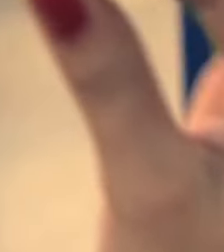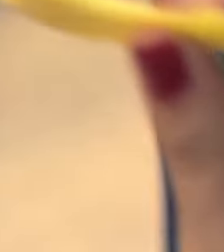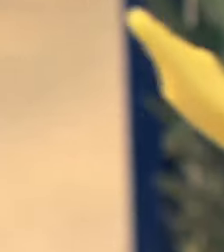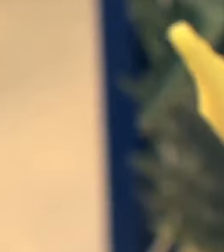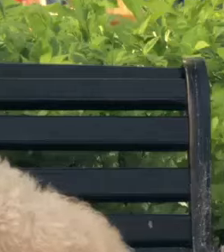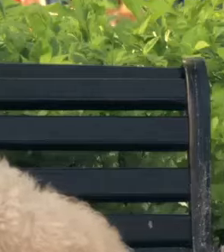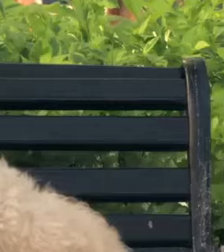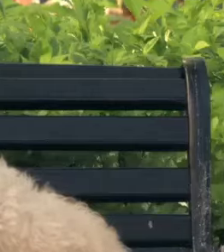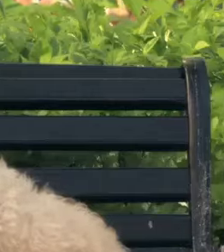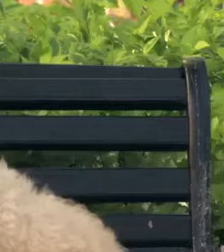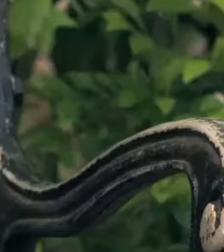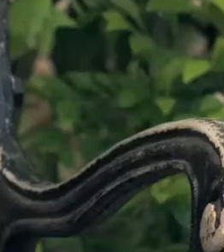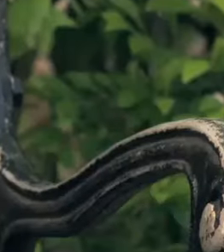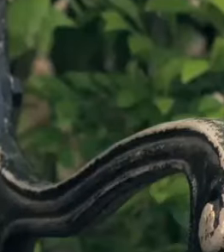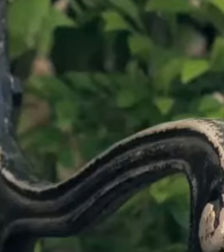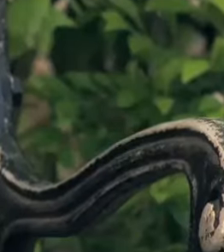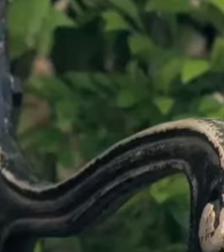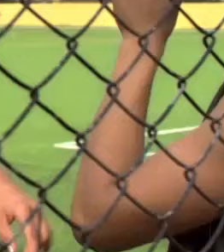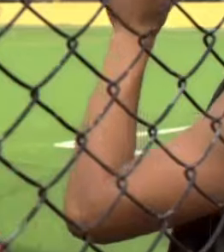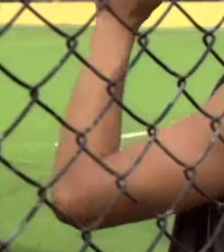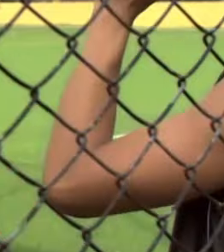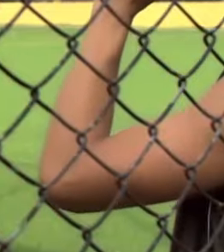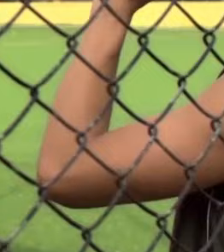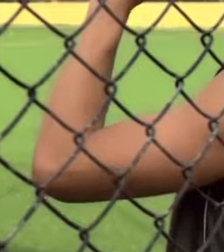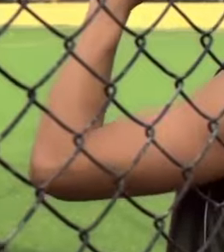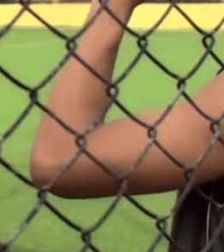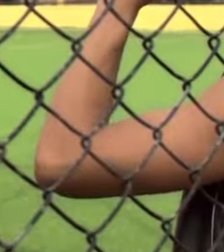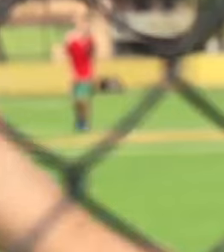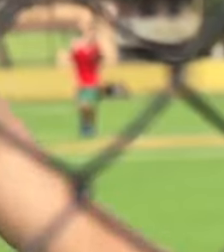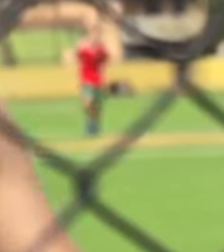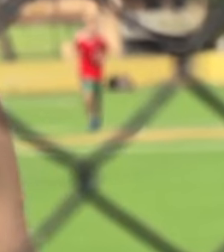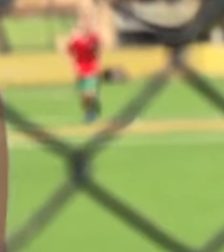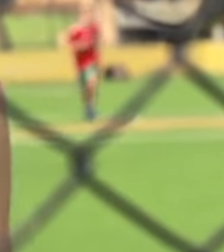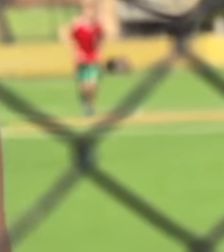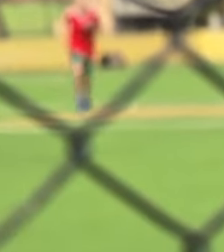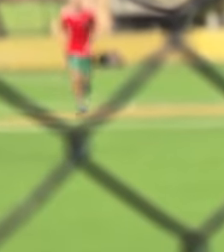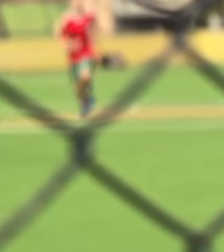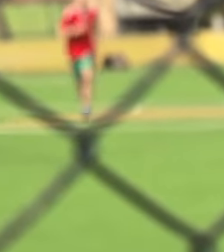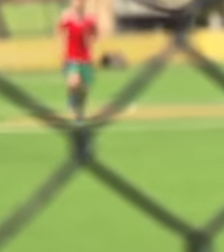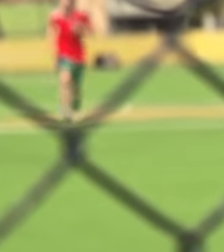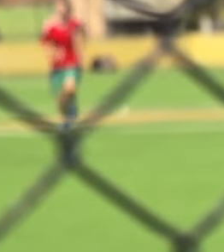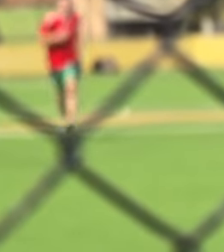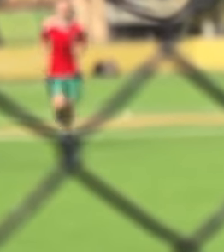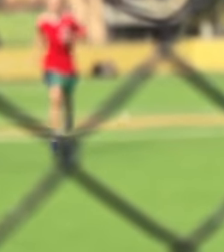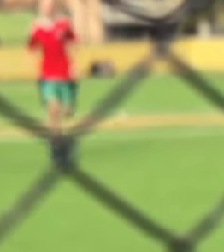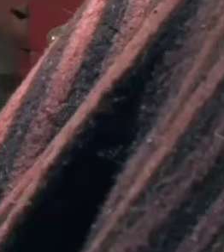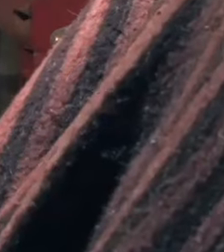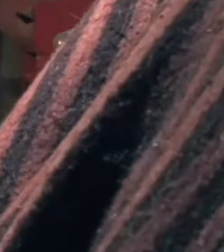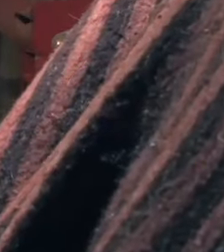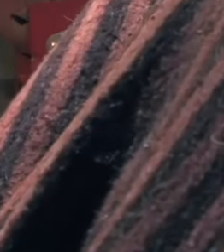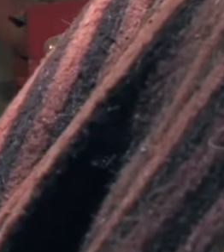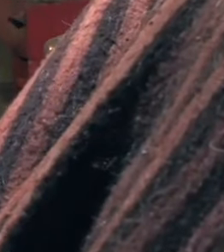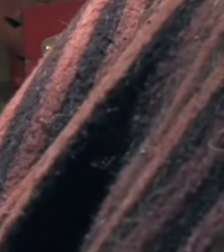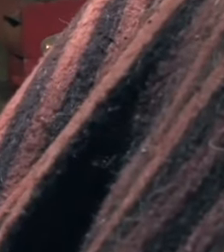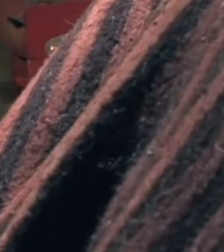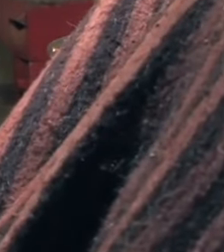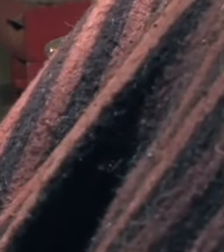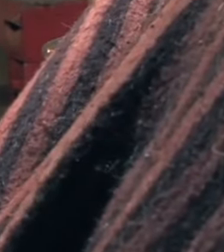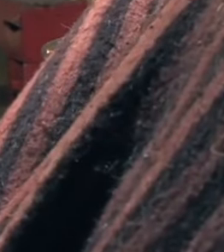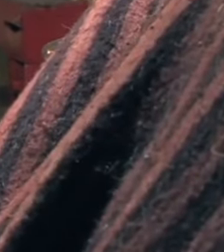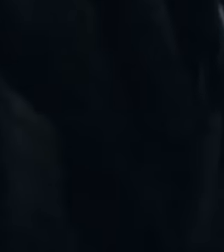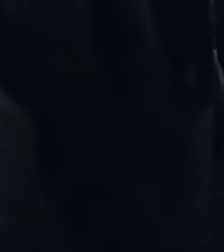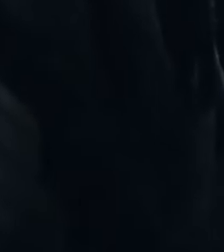ganado al corral, sino que lo llevaba cargado. Un día estaba jugando escondido y lo encontramos al mes y medio con policía y todo. Y es tan berraco